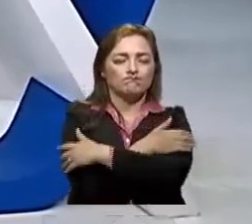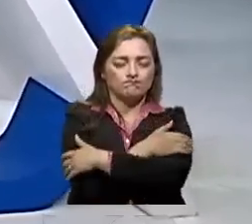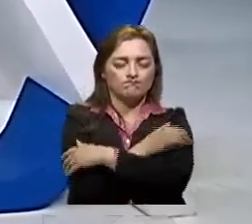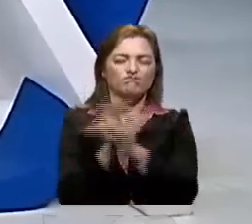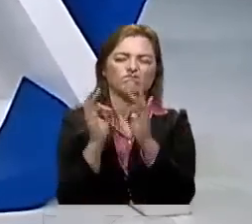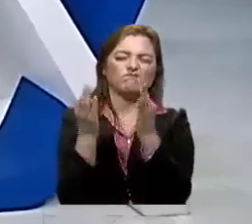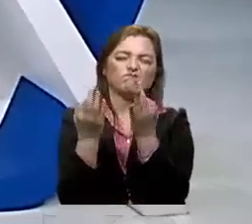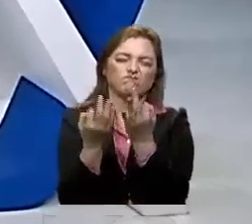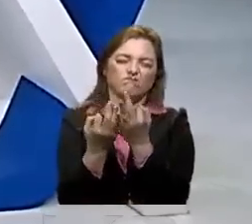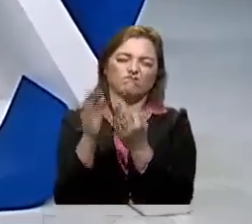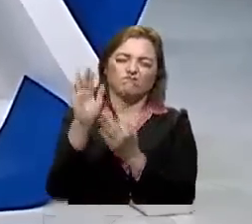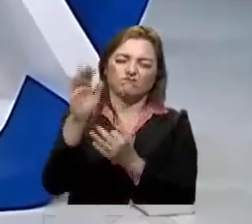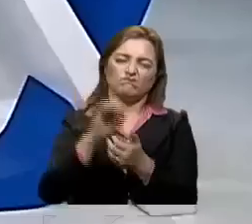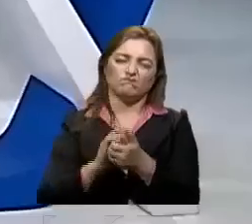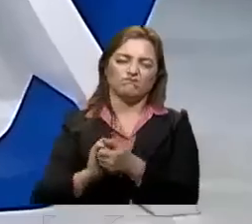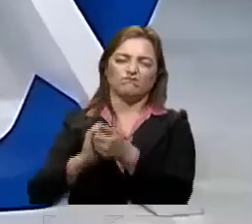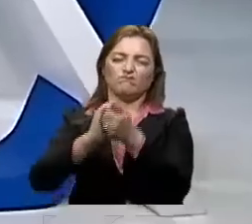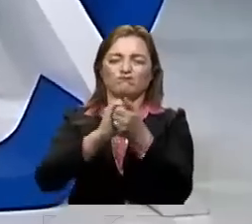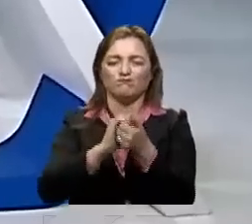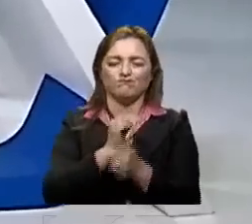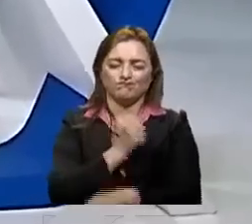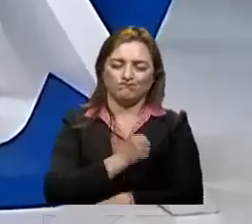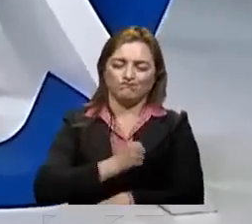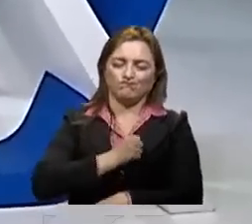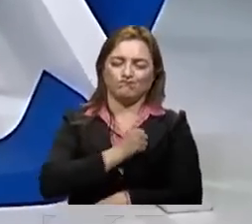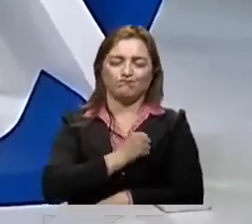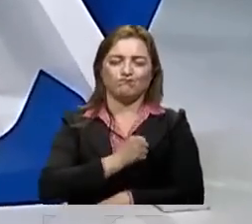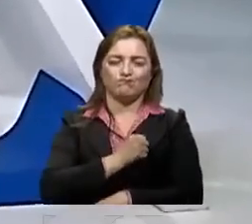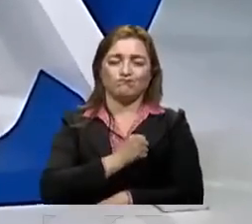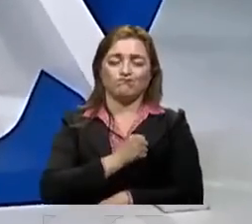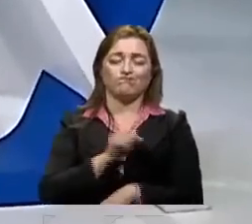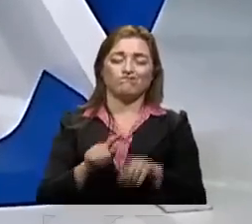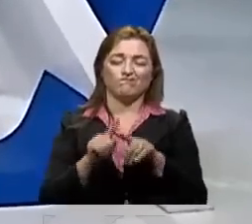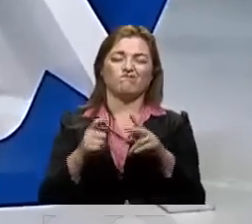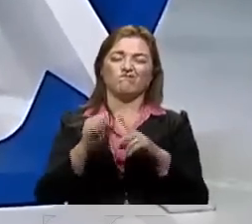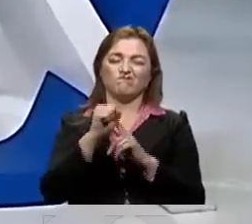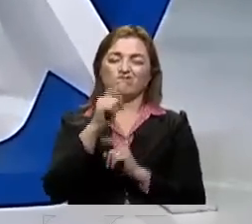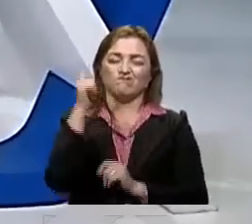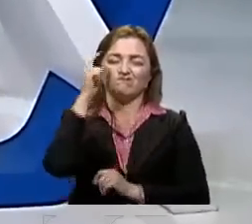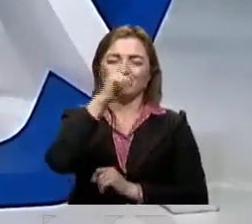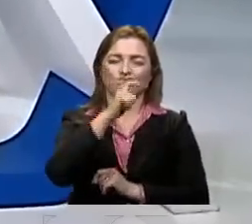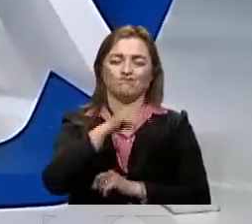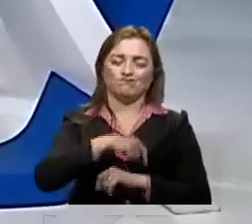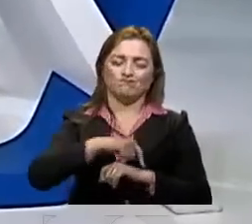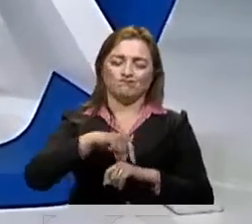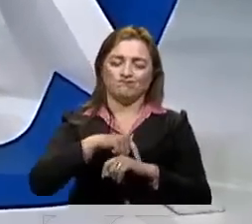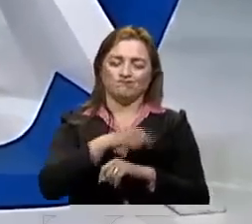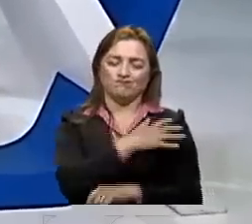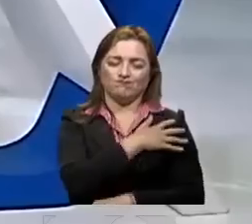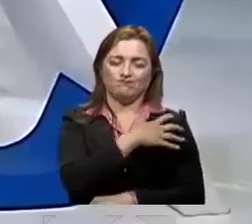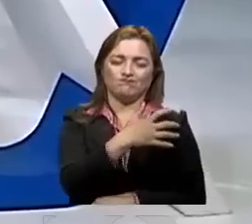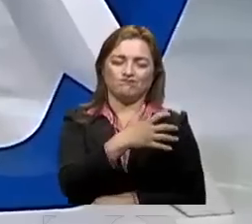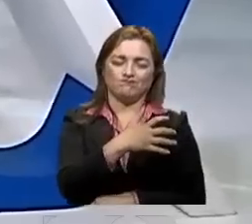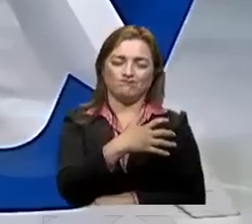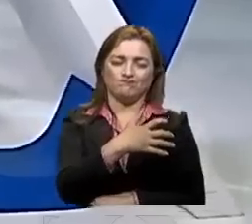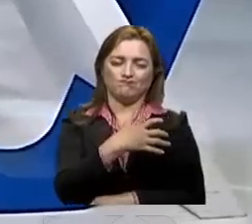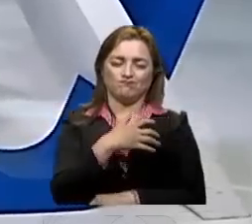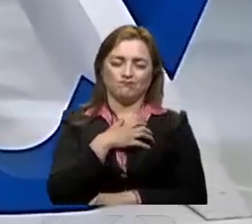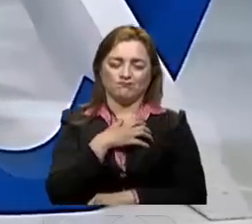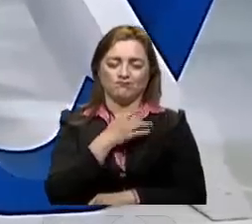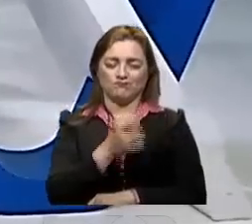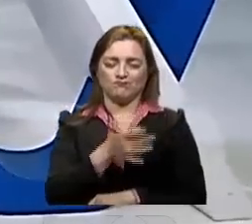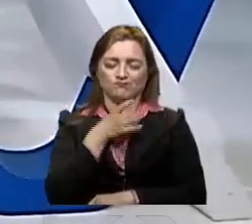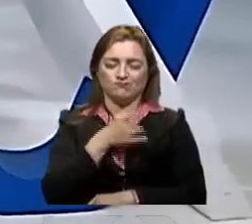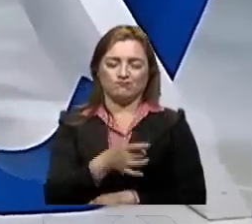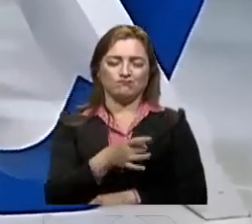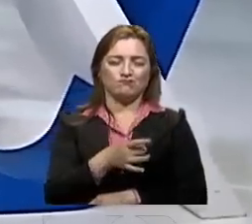esa familia. A veces es muy complicado, pero seguramente el tiempo les dará la fuerza y les va a sanar esa herida que